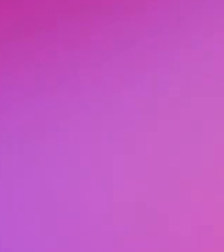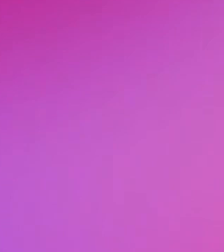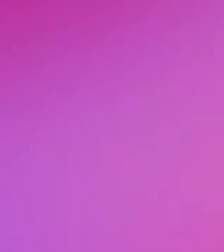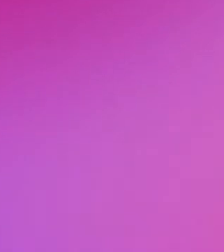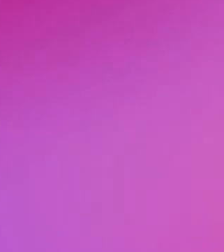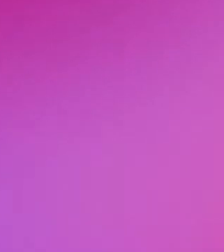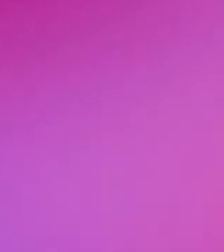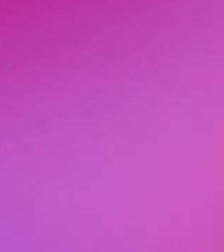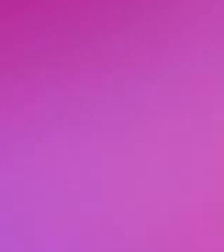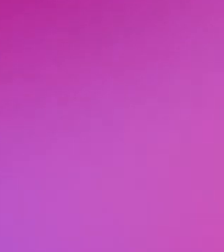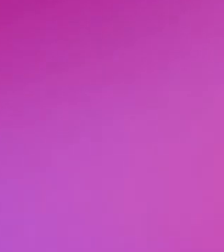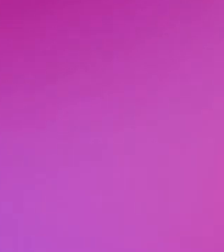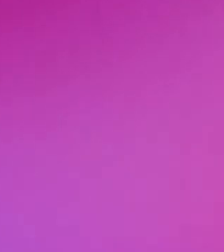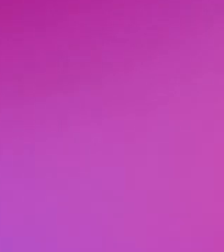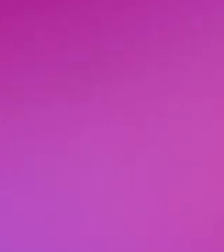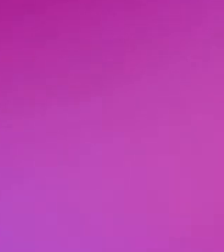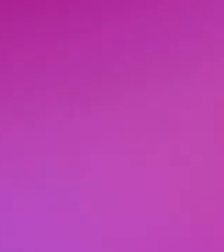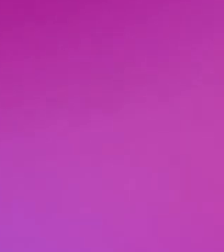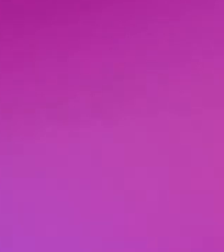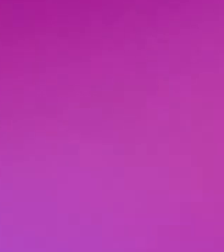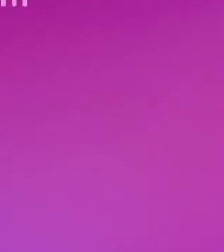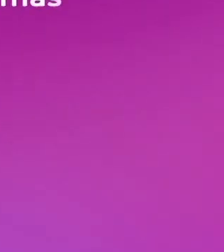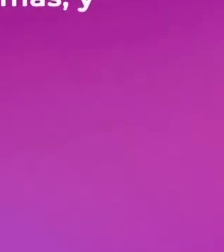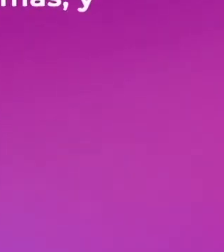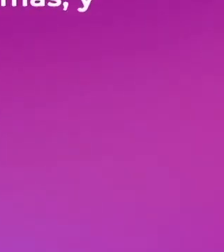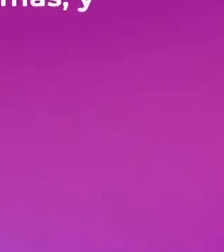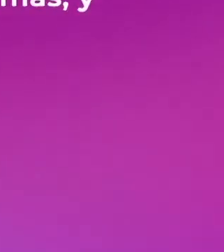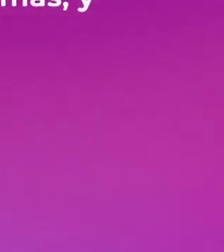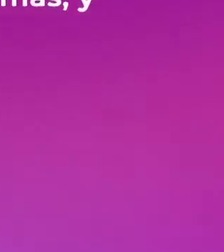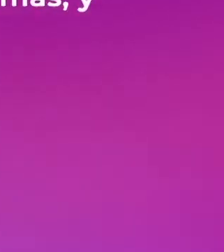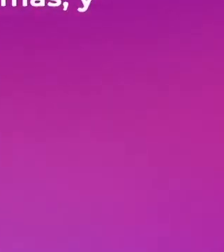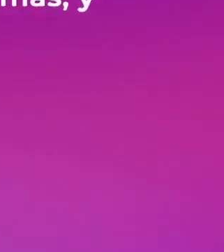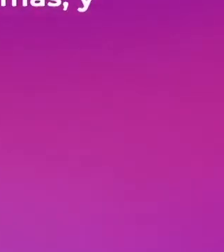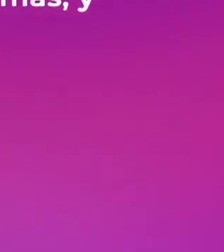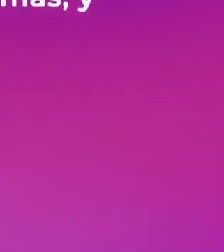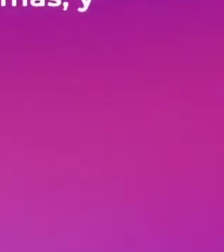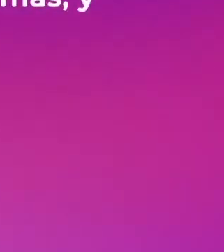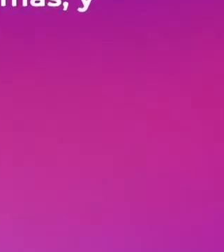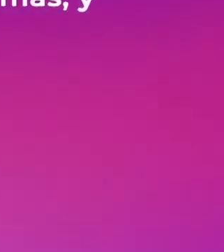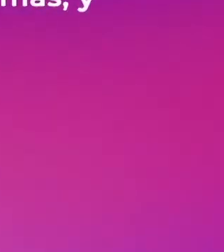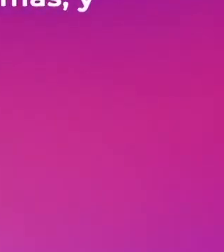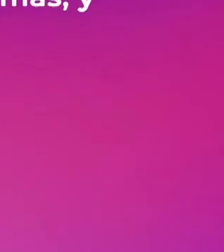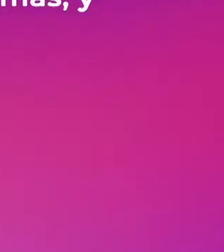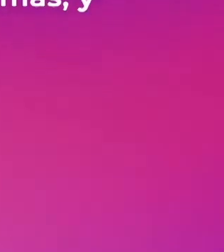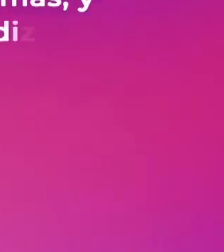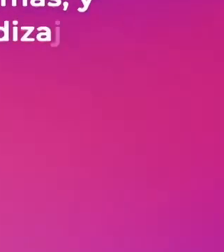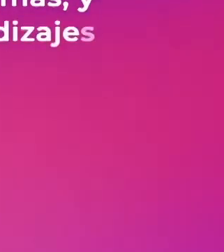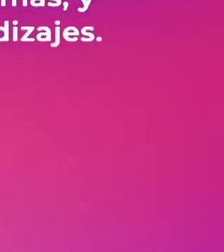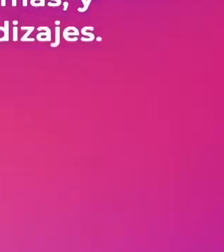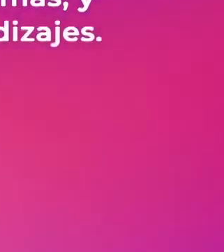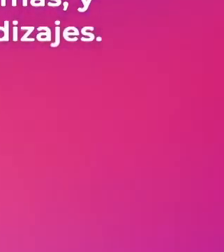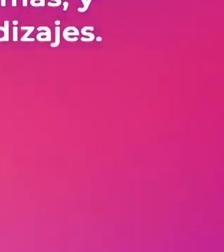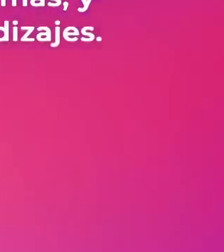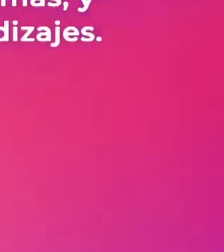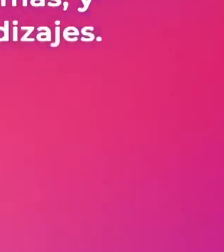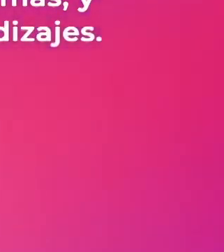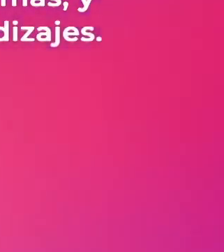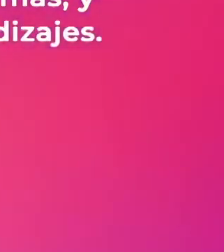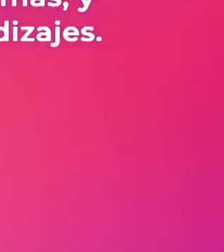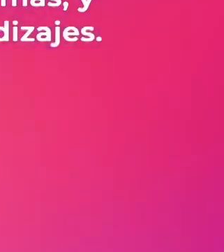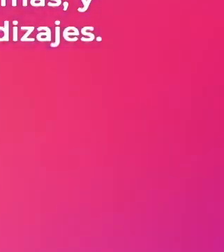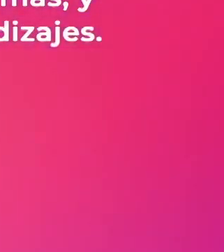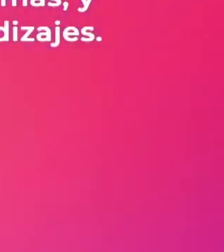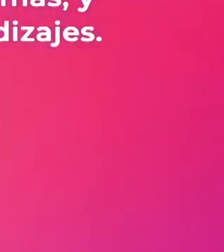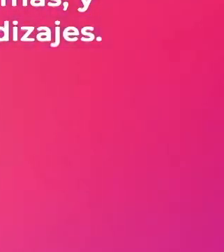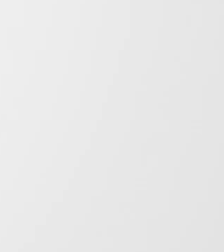aprendeencasa.cep.gov.mx, en donde podrás ver nuevamente los videos de los programas y además encontrarás actividades para fortalecer tus aprendizajes.